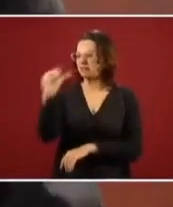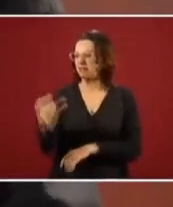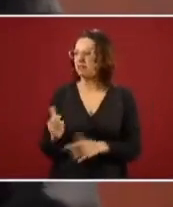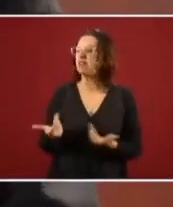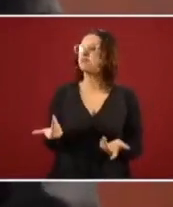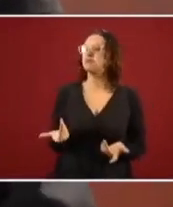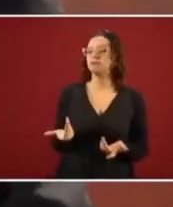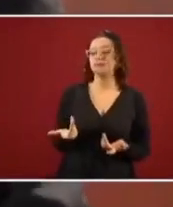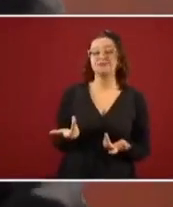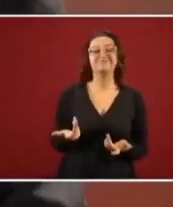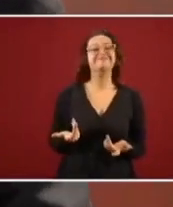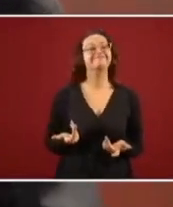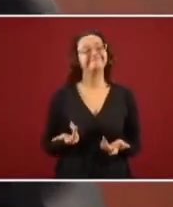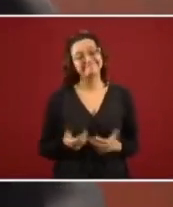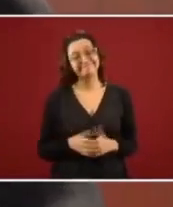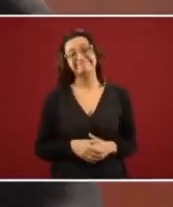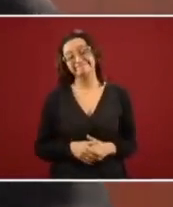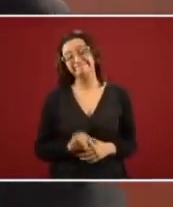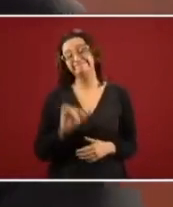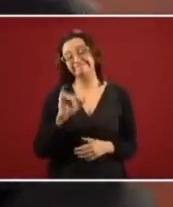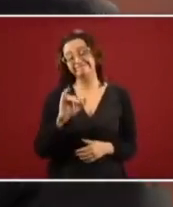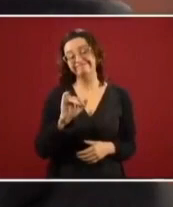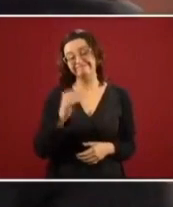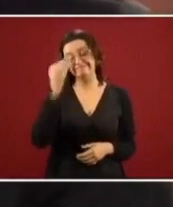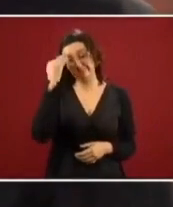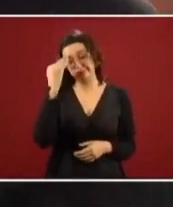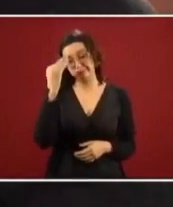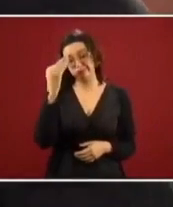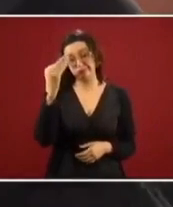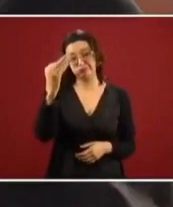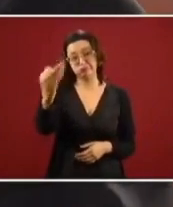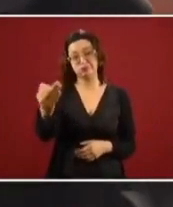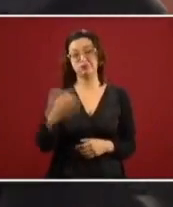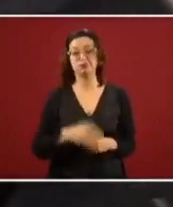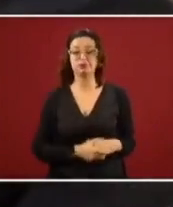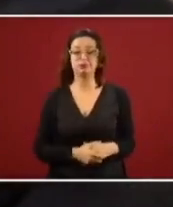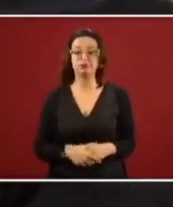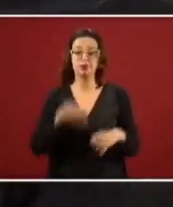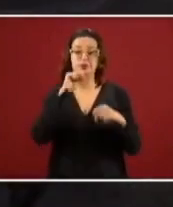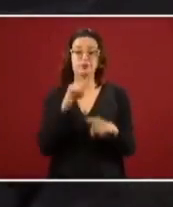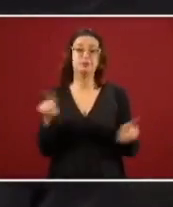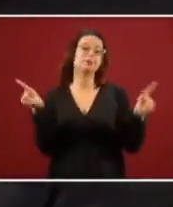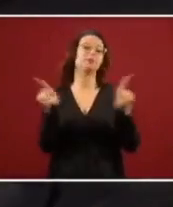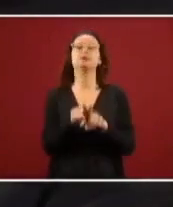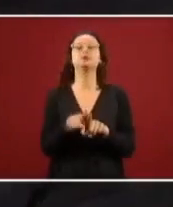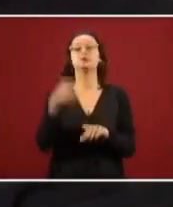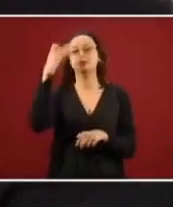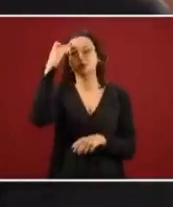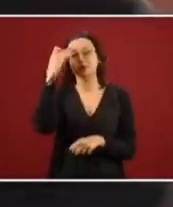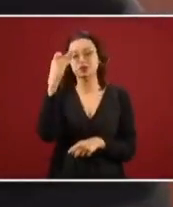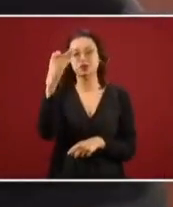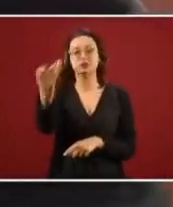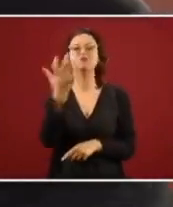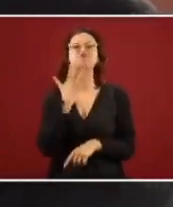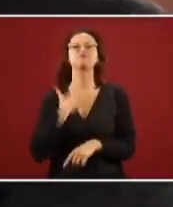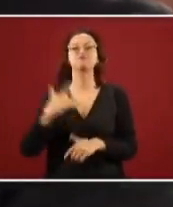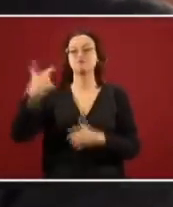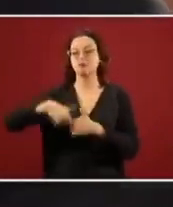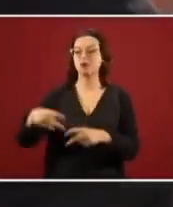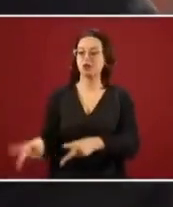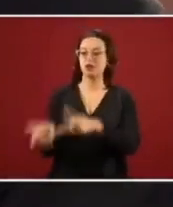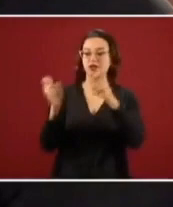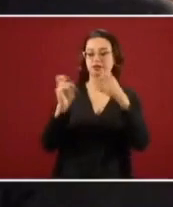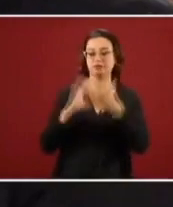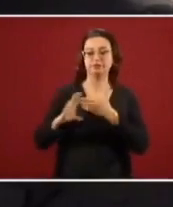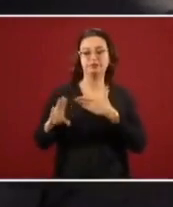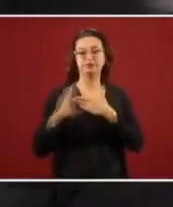de la salud que es un proyecto que se va a llevar a cabo en la ciudad de mexico se va a reclutar a estudiantes de todo el país y